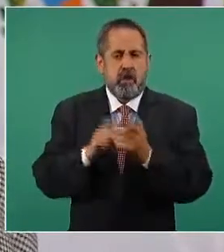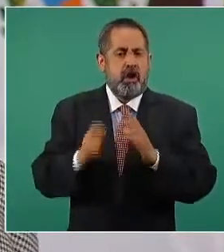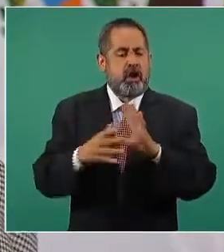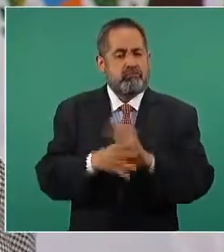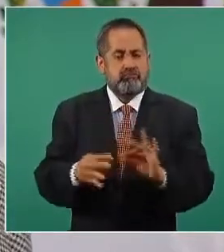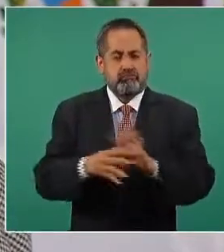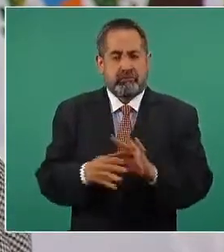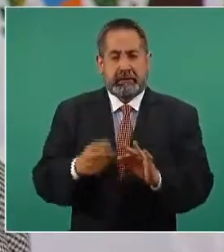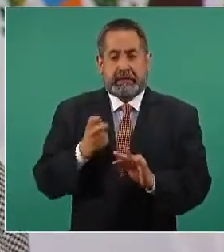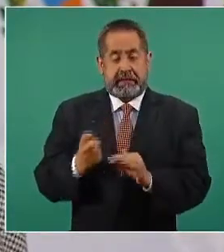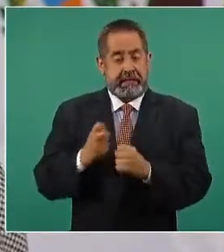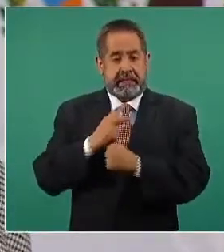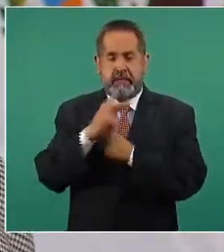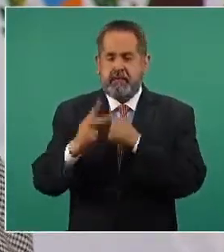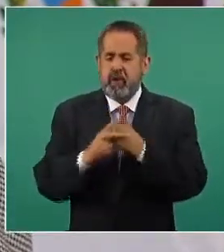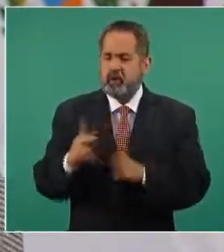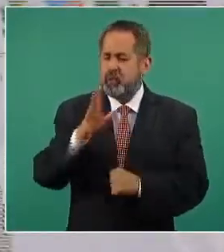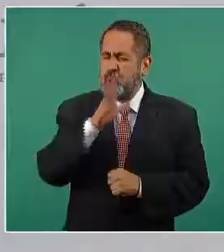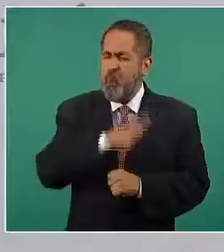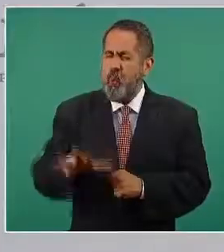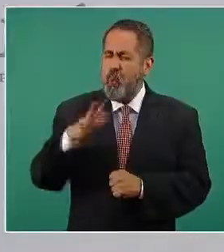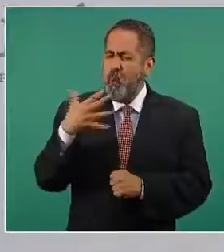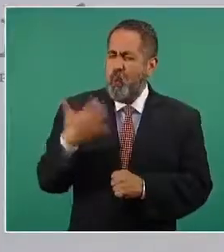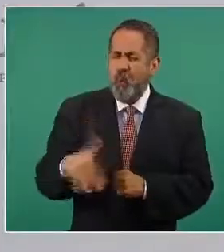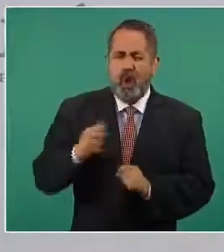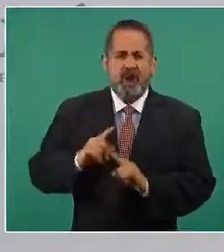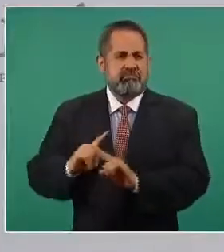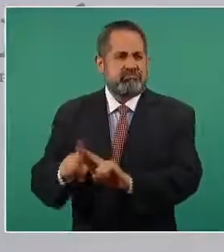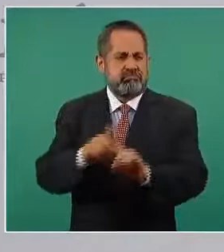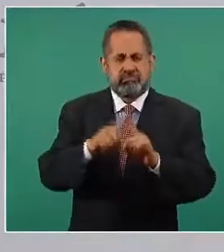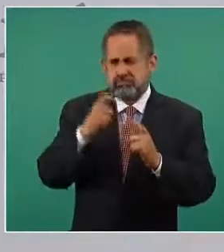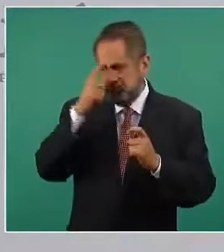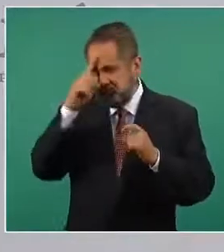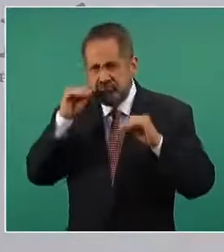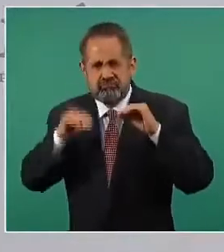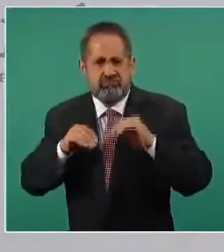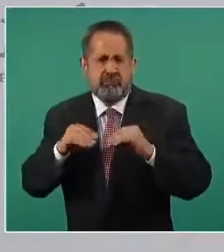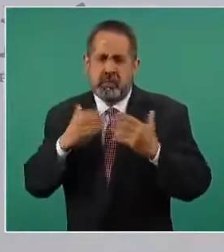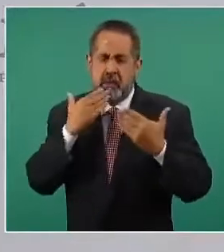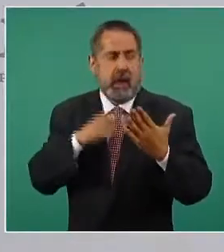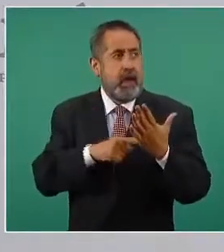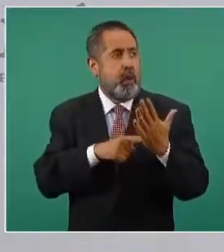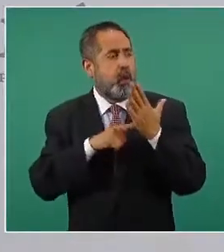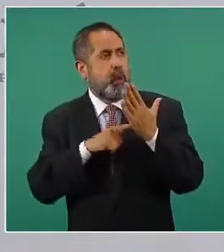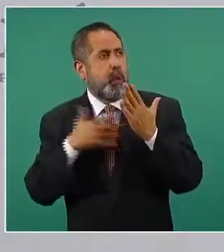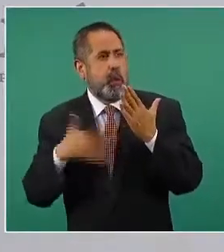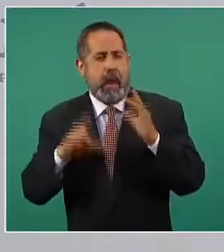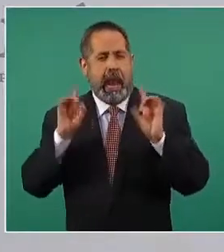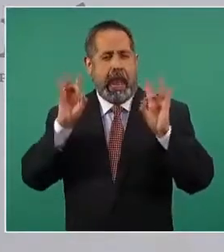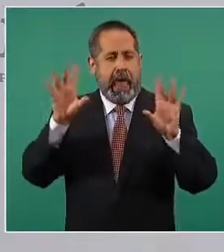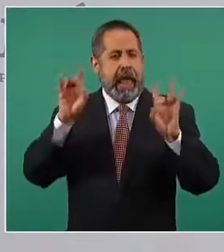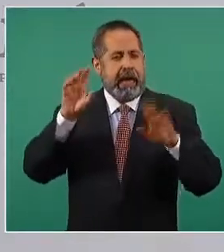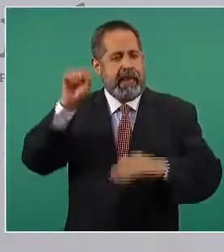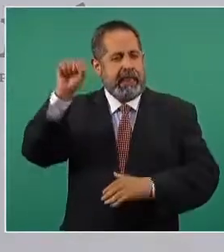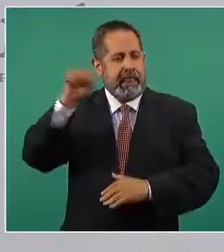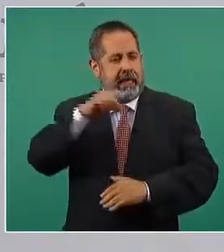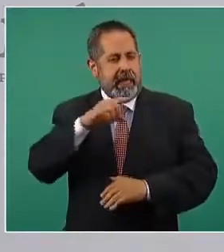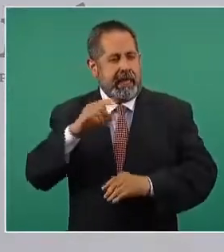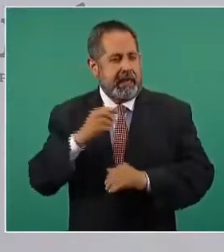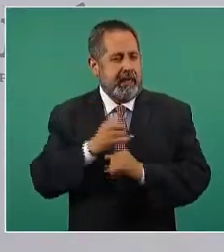esta nación extraordinaria, diversa, creativa. Él representa a los